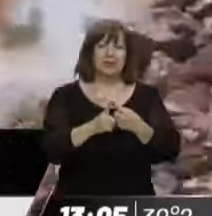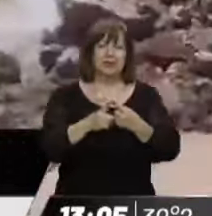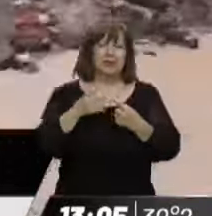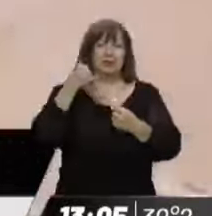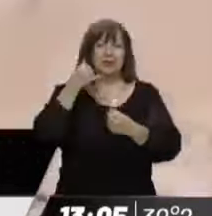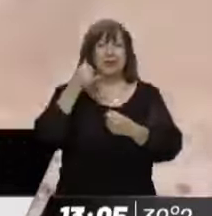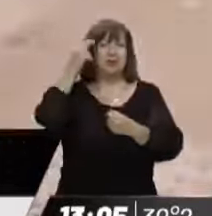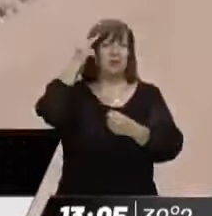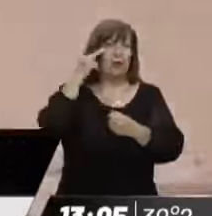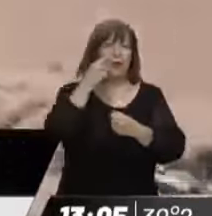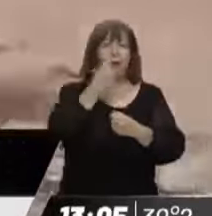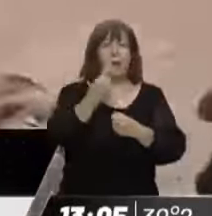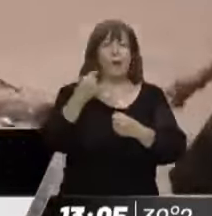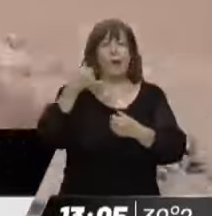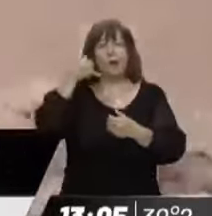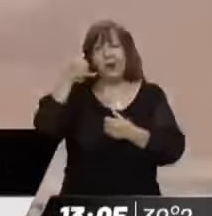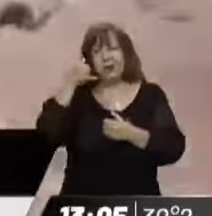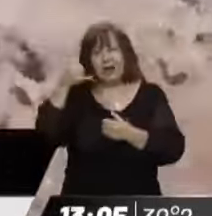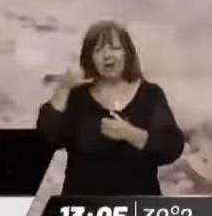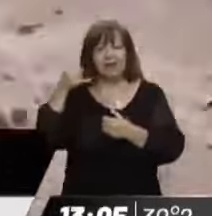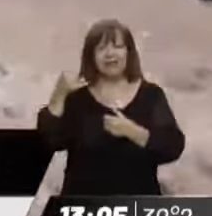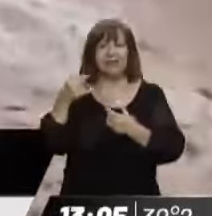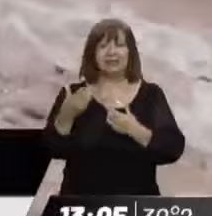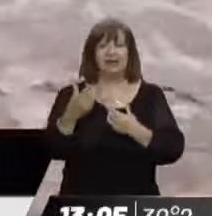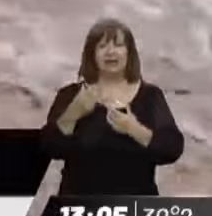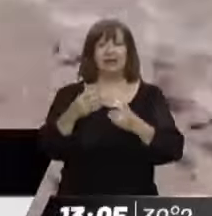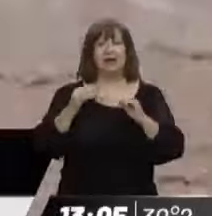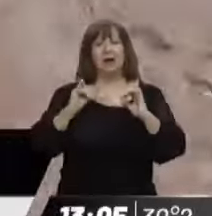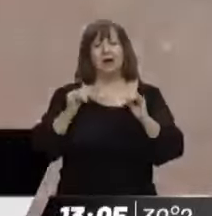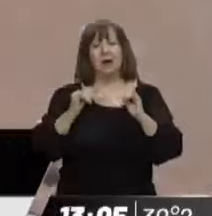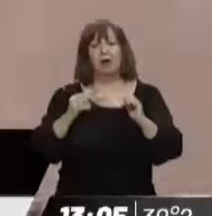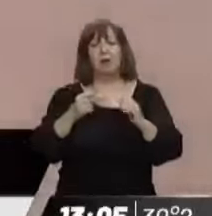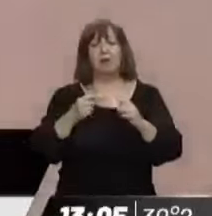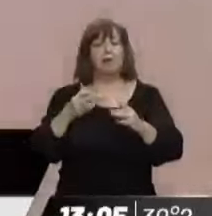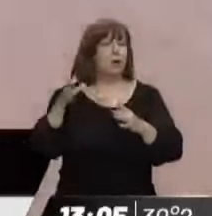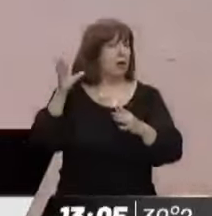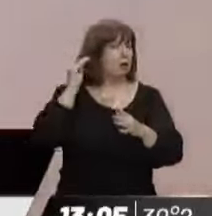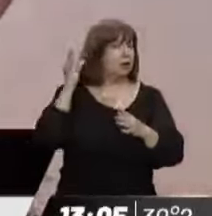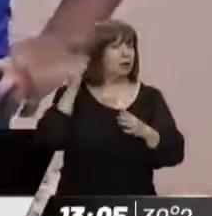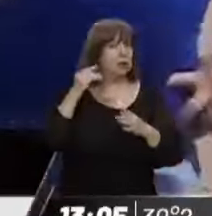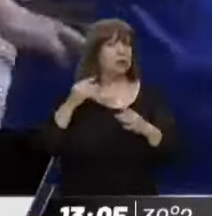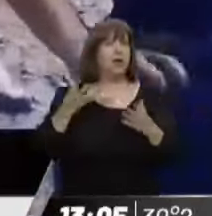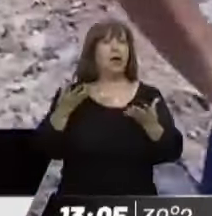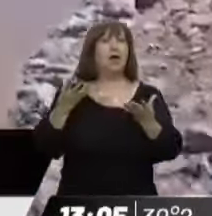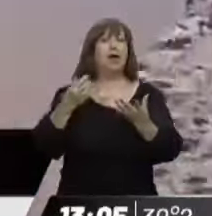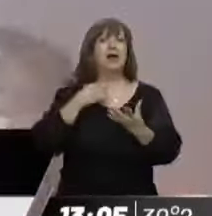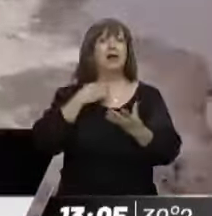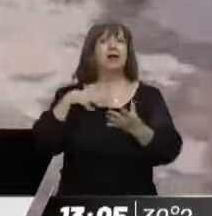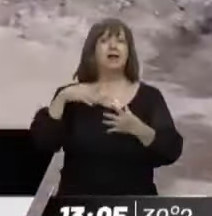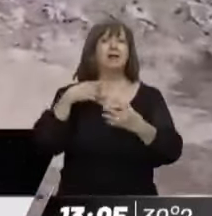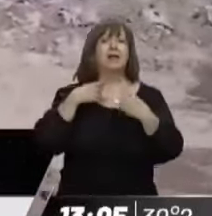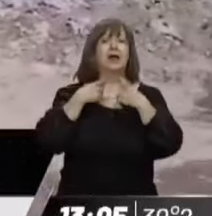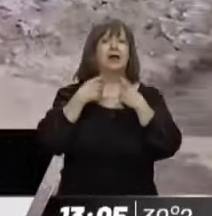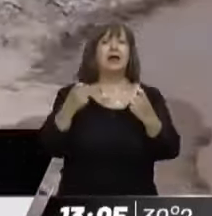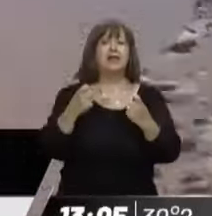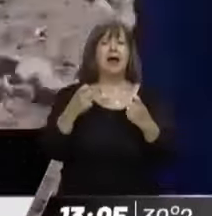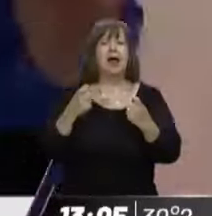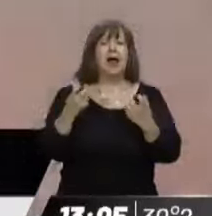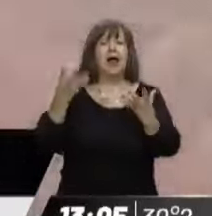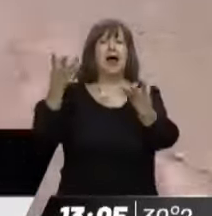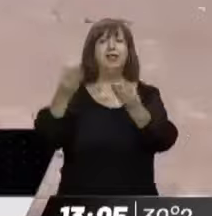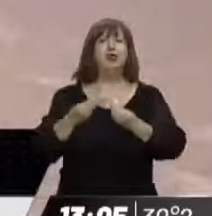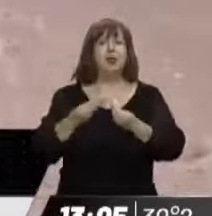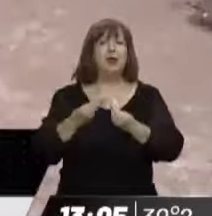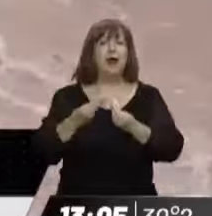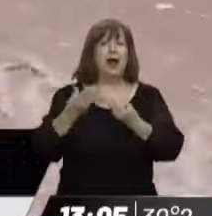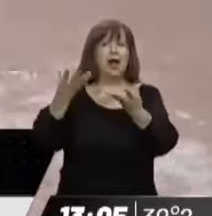911, el que puso en alerta a las autoridades. Decían que el adolescente pedía ayuda en la zona de paso de los arrieros, lo que activó el operativo